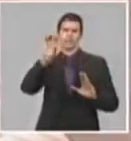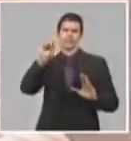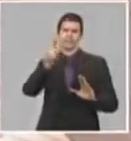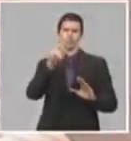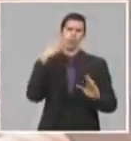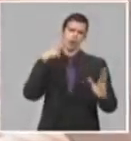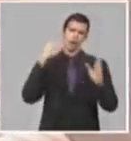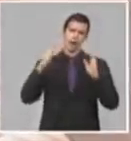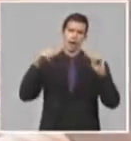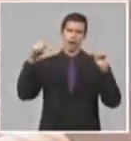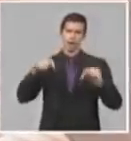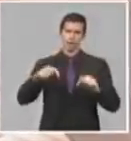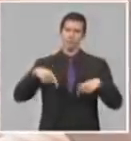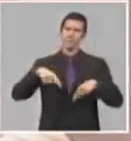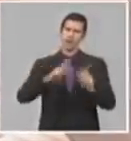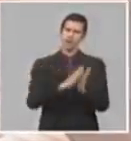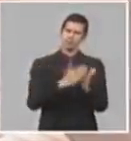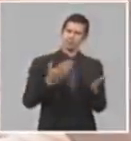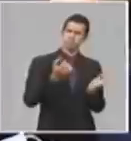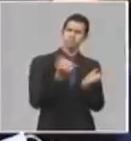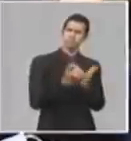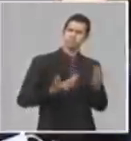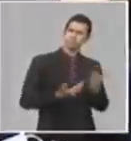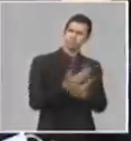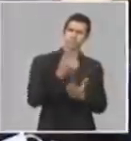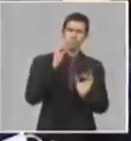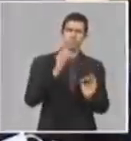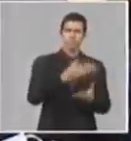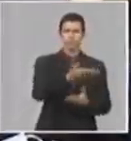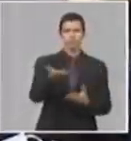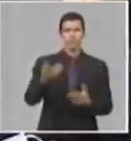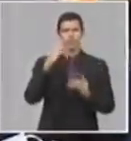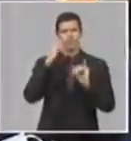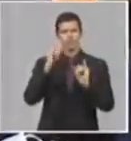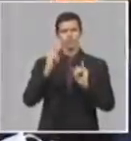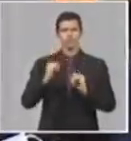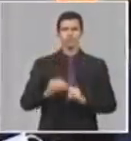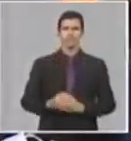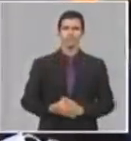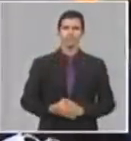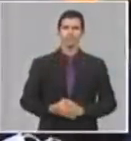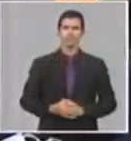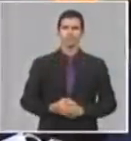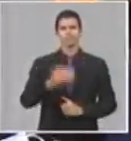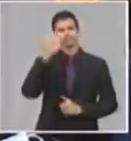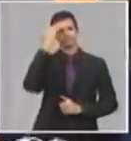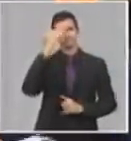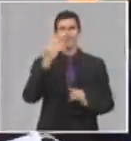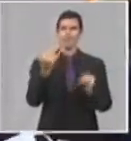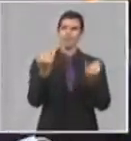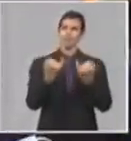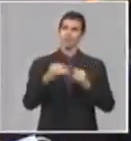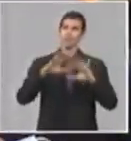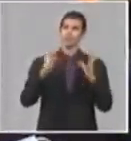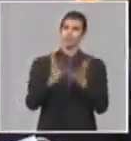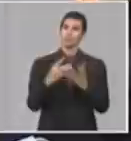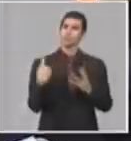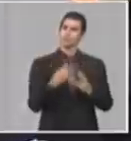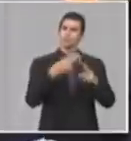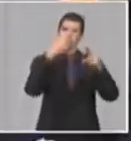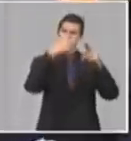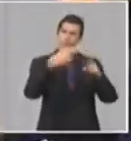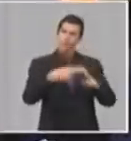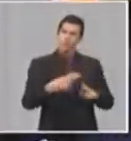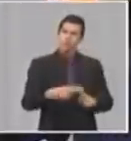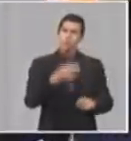próximamente en la Gaceta Oficial. Gracias, ministro, por esta información. Tendremos los nombres de las entidades, las podemos ir adelantando en